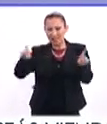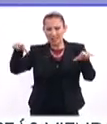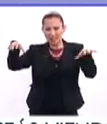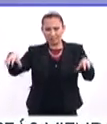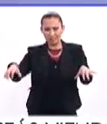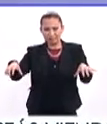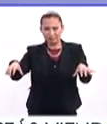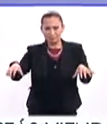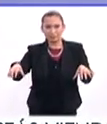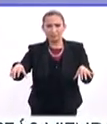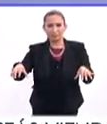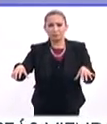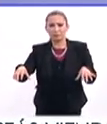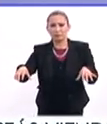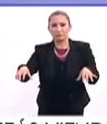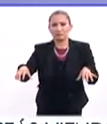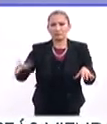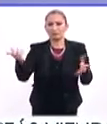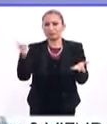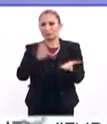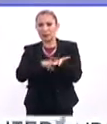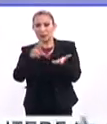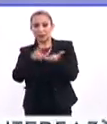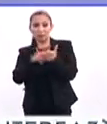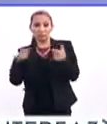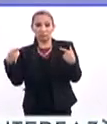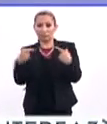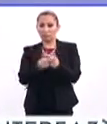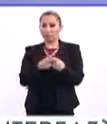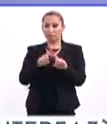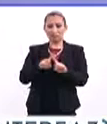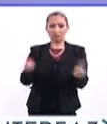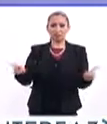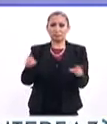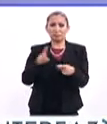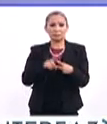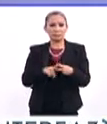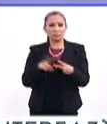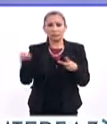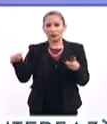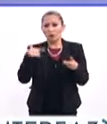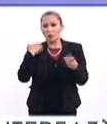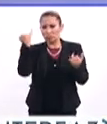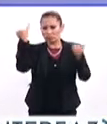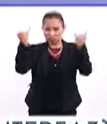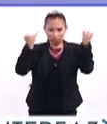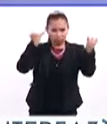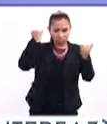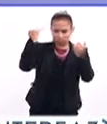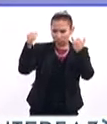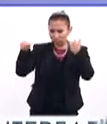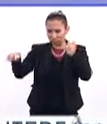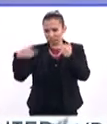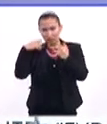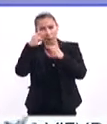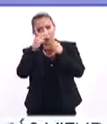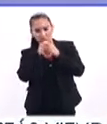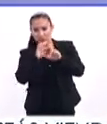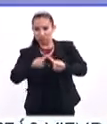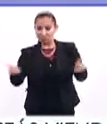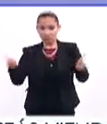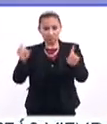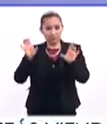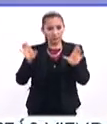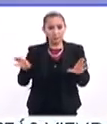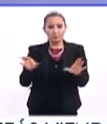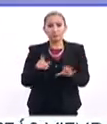distintas, con valores a veces muy, muy distantes también, con cosmogonías que no tenían que ver una con